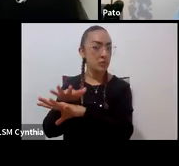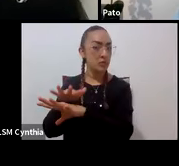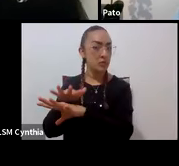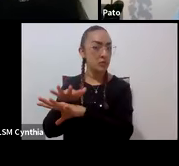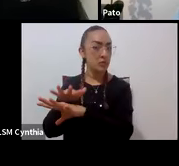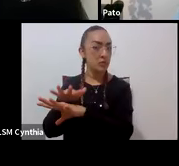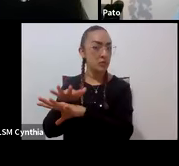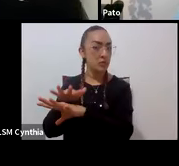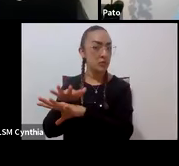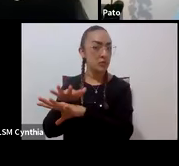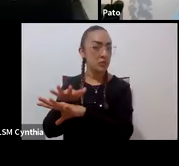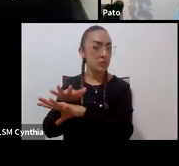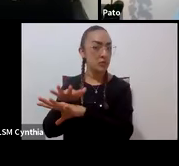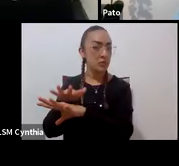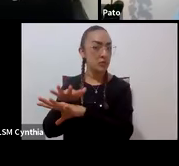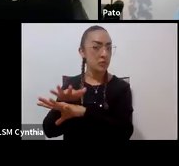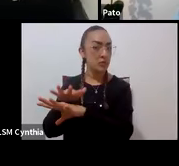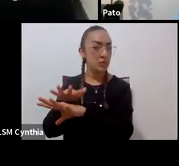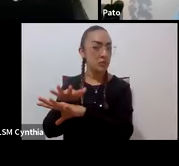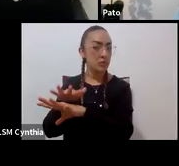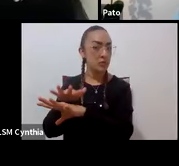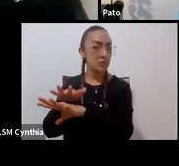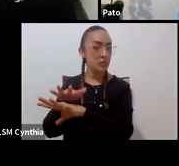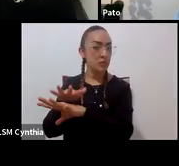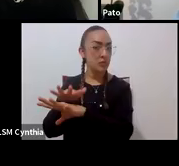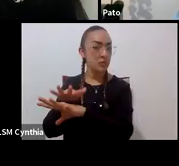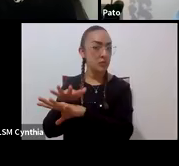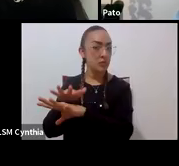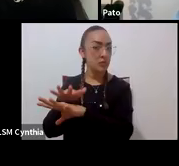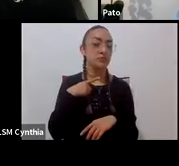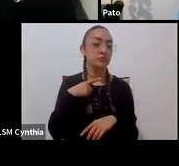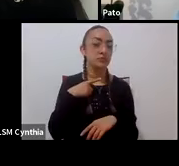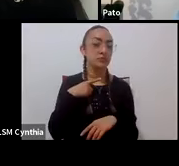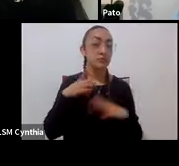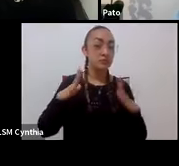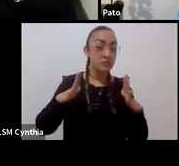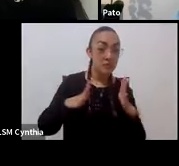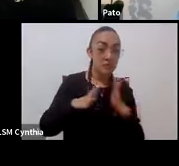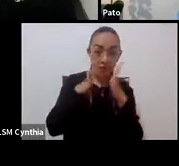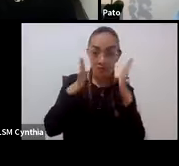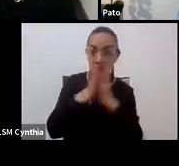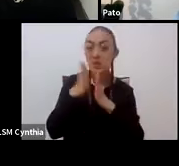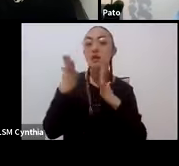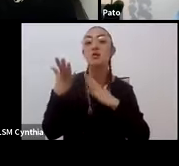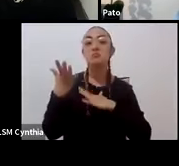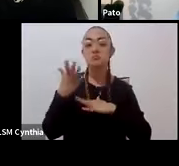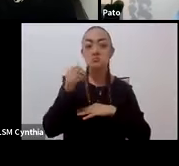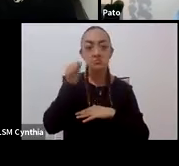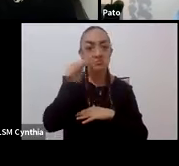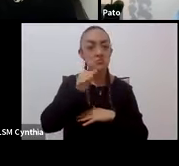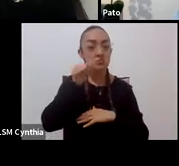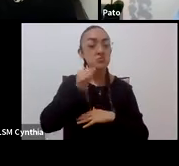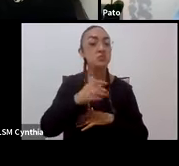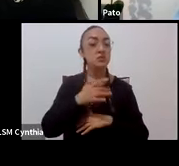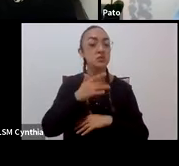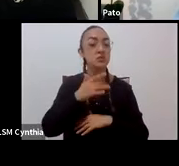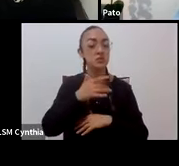tendríamos que llevar en todos los procesos de participación ciudadana, ¿no? Que el bienestar, el fin